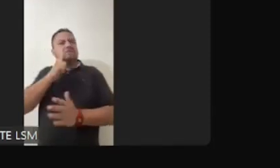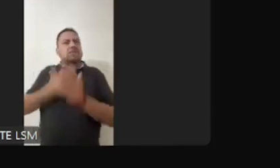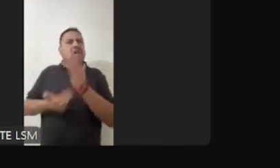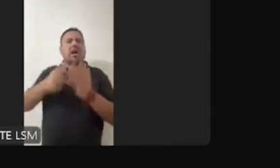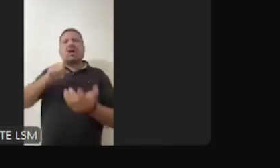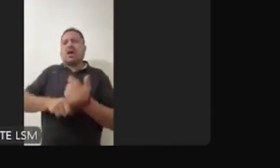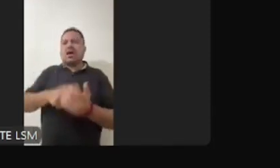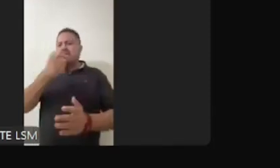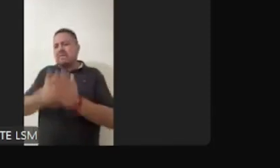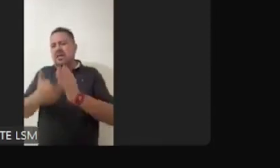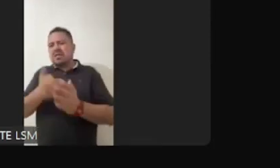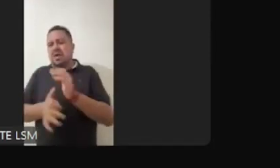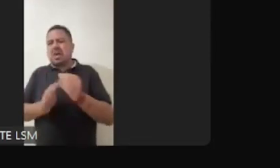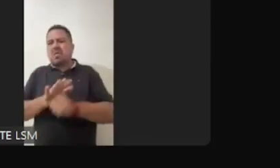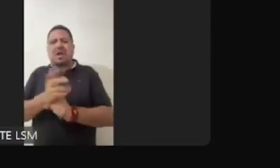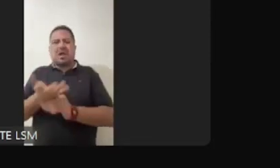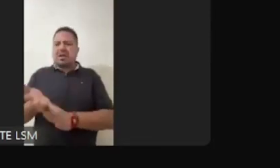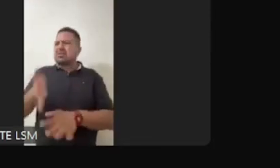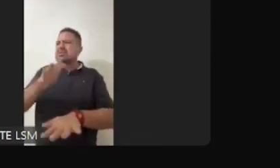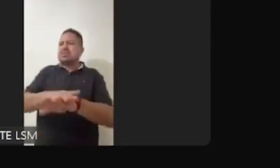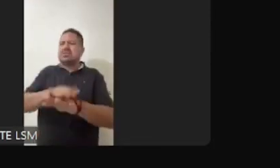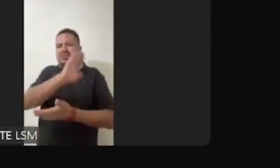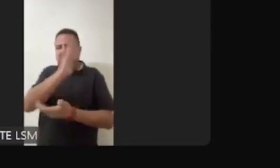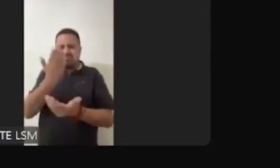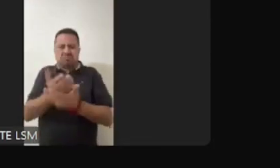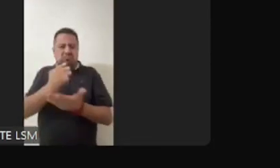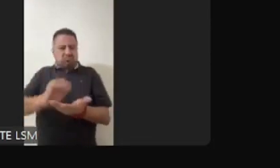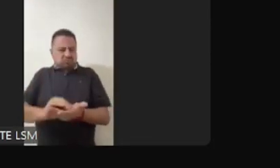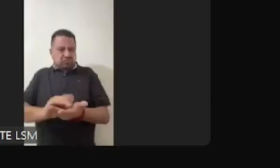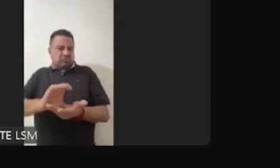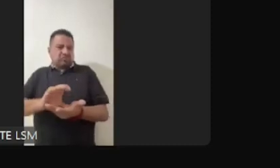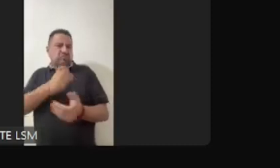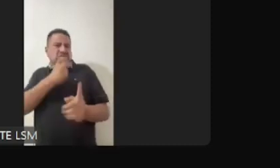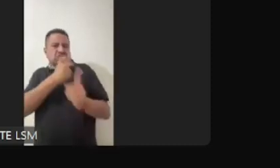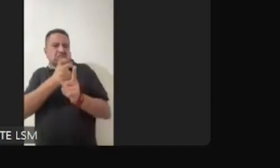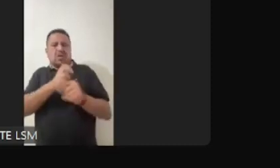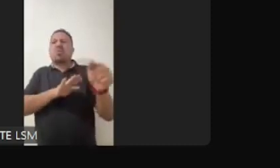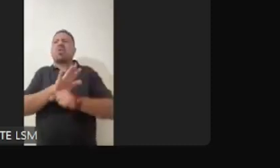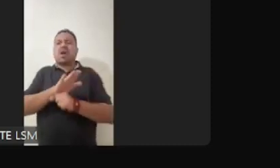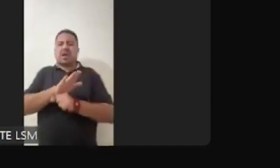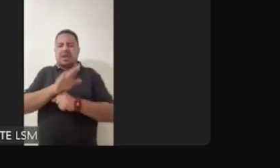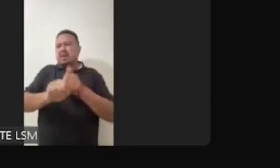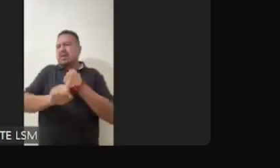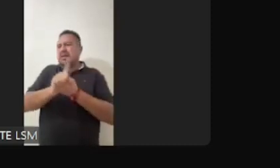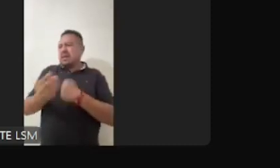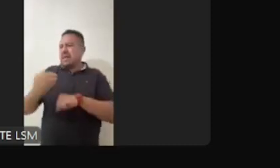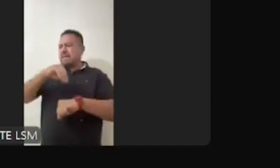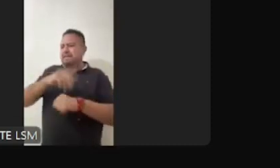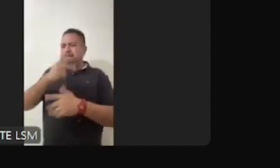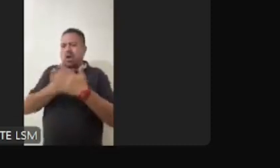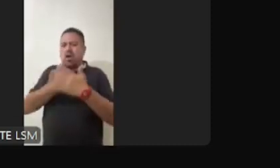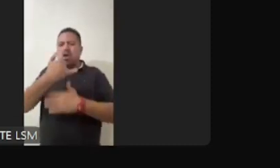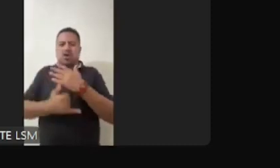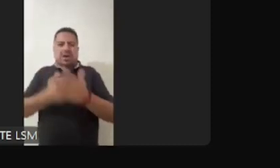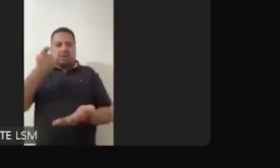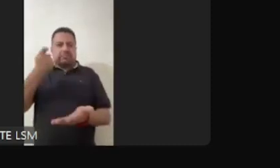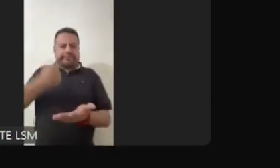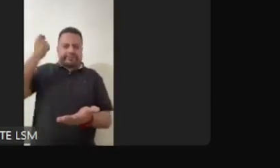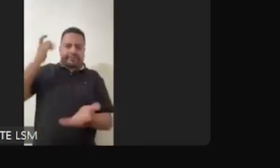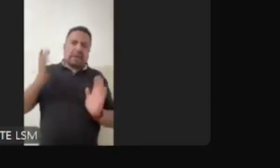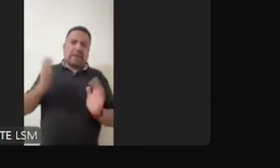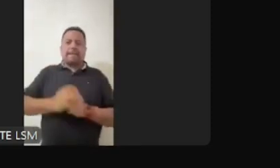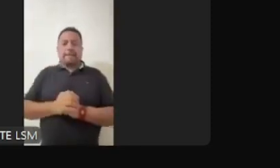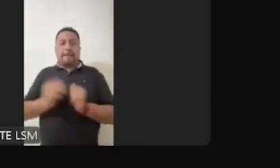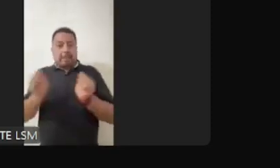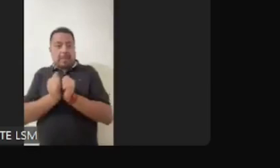sustanciación e integración del expediente referenciado en términos de los efectos precisados en el proyecto de la sentencia con